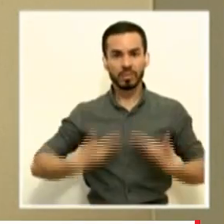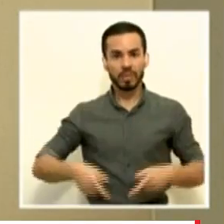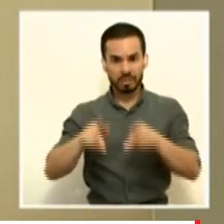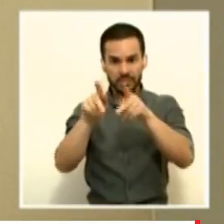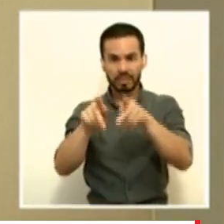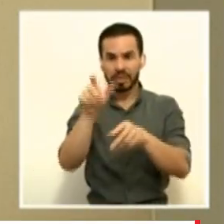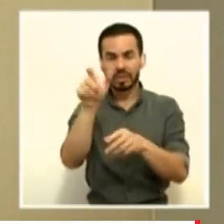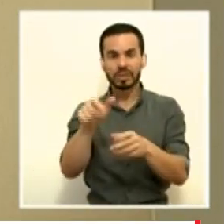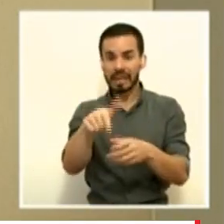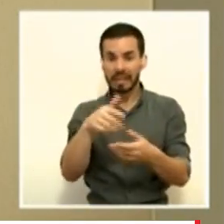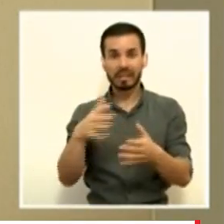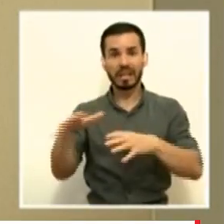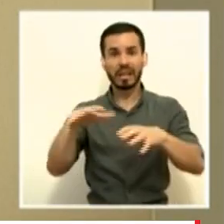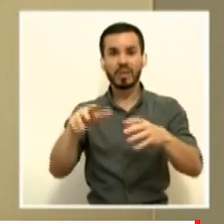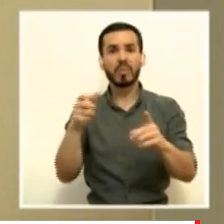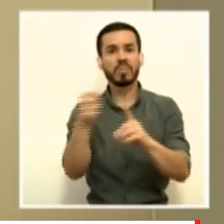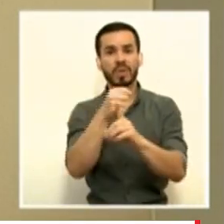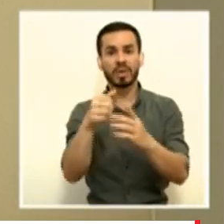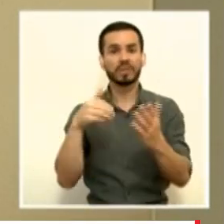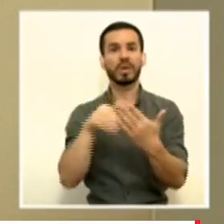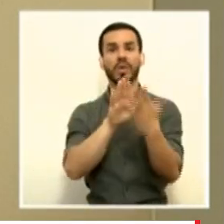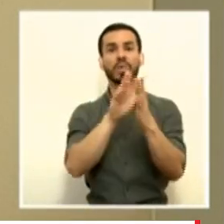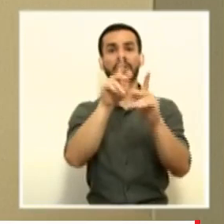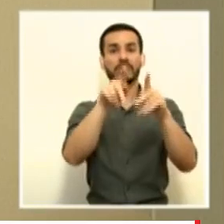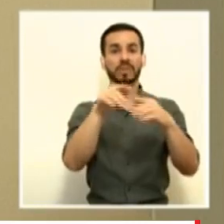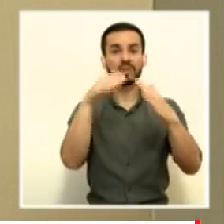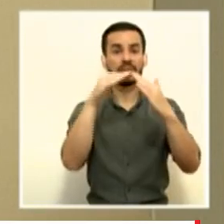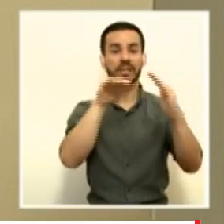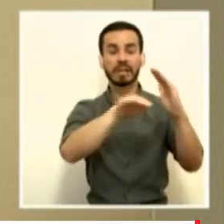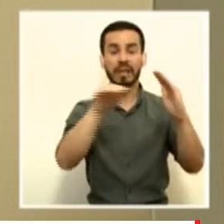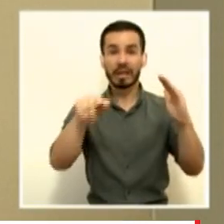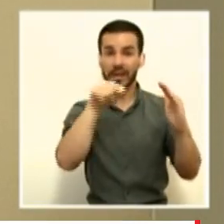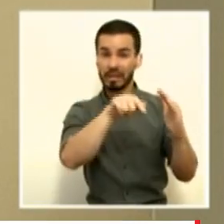estos actos que se pueden presentar de violencia en contra de las personas que están en